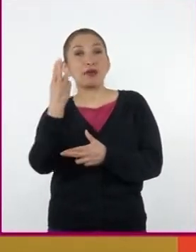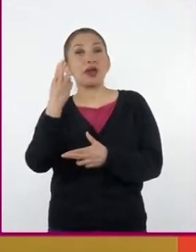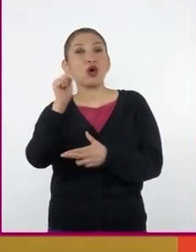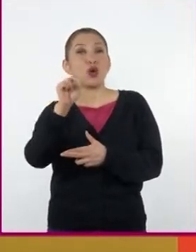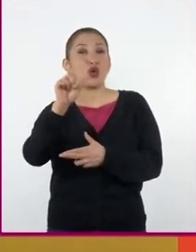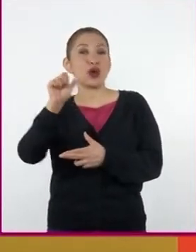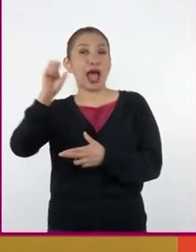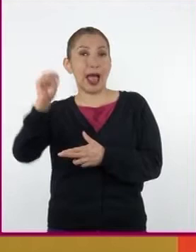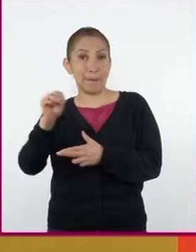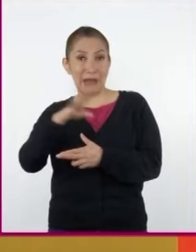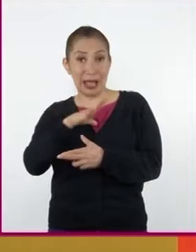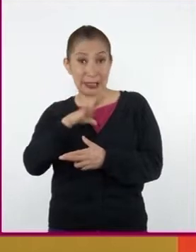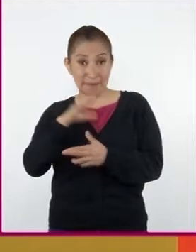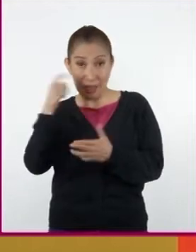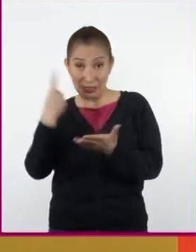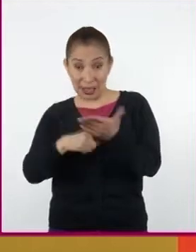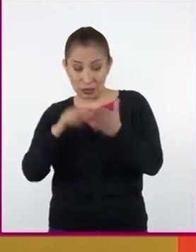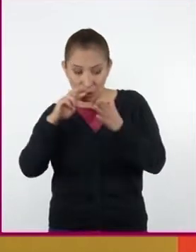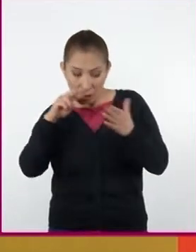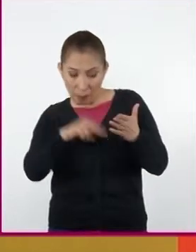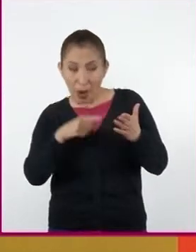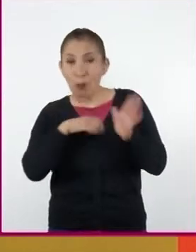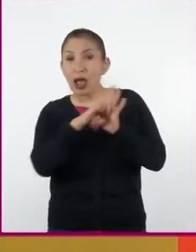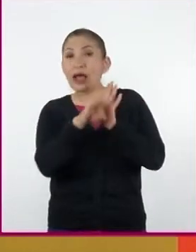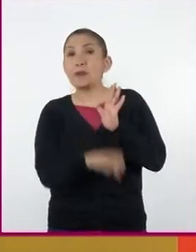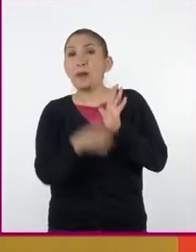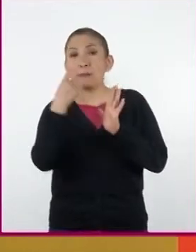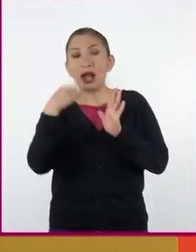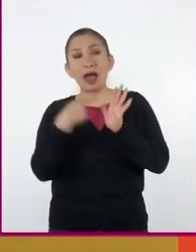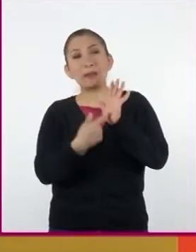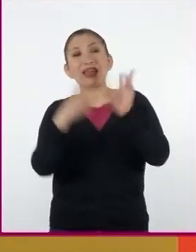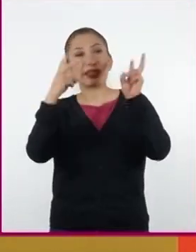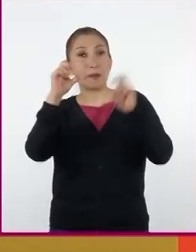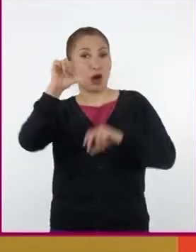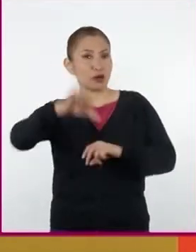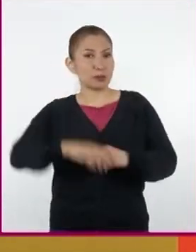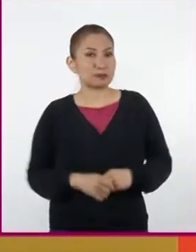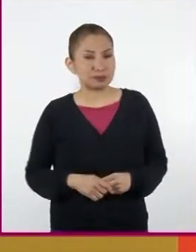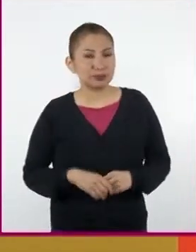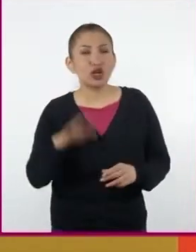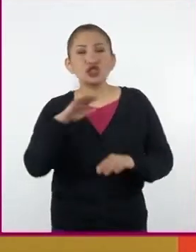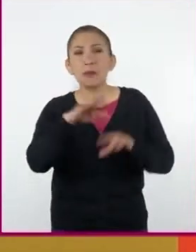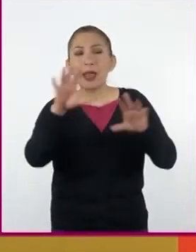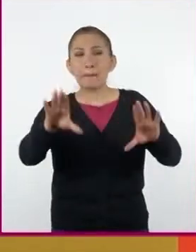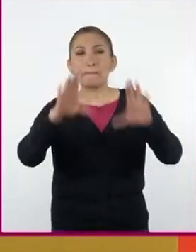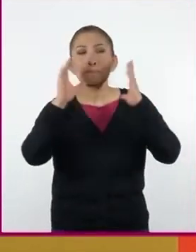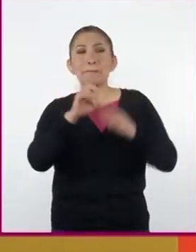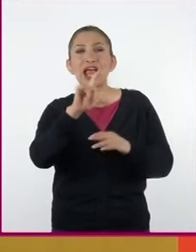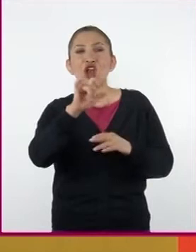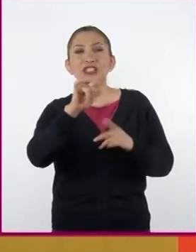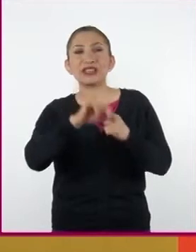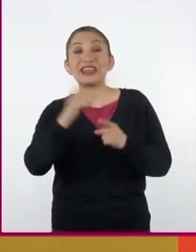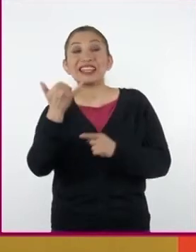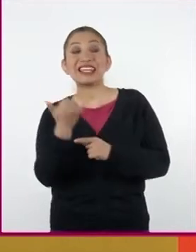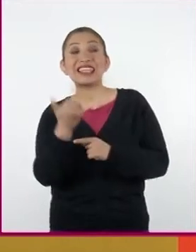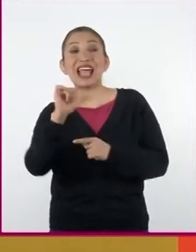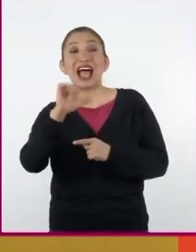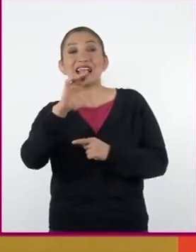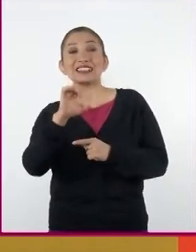Nacional Autónoma de México y nos sirve de ejemplo para representar el tema de hoy, en torno a la velocidad y aceleración.